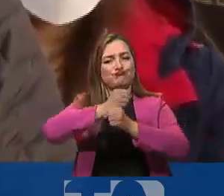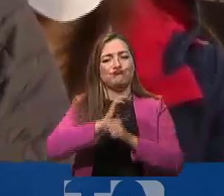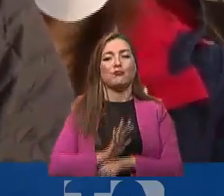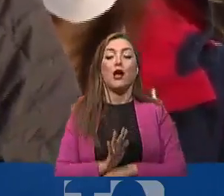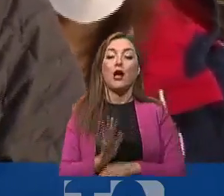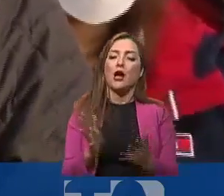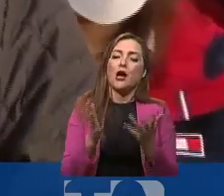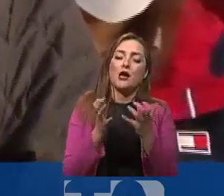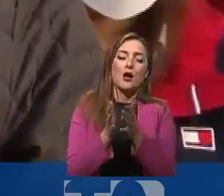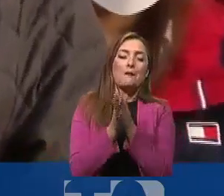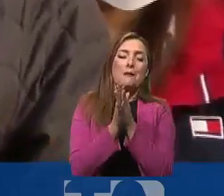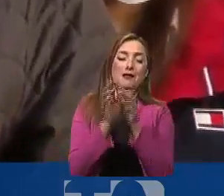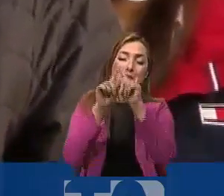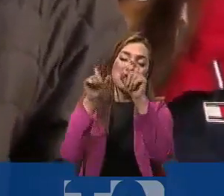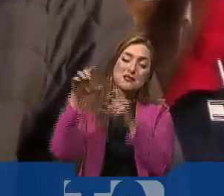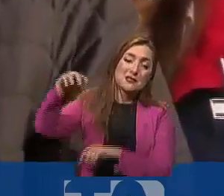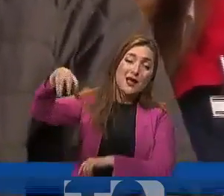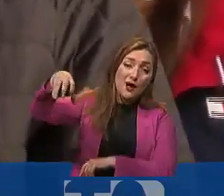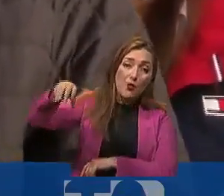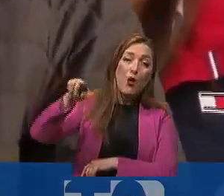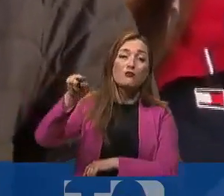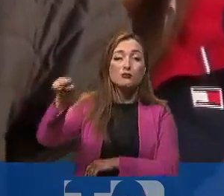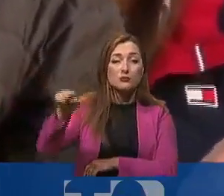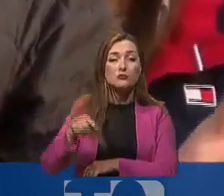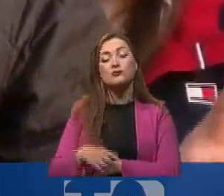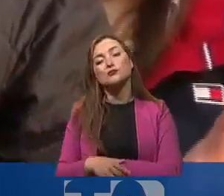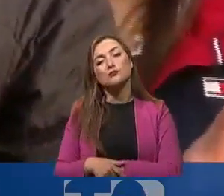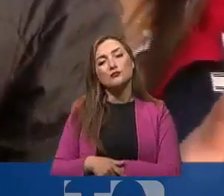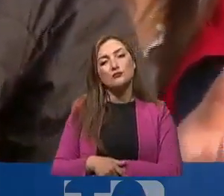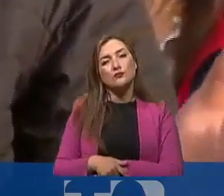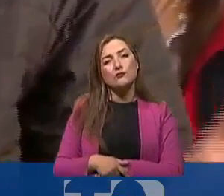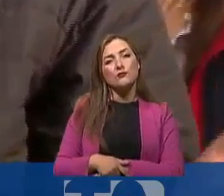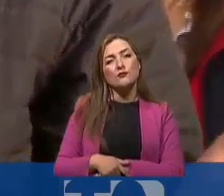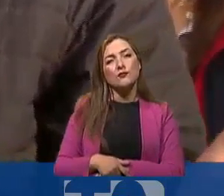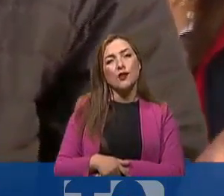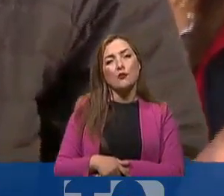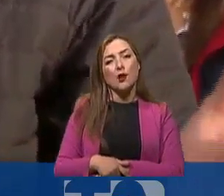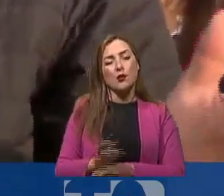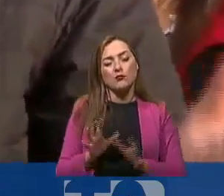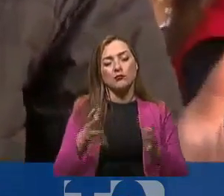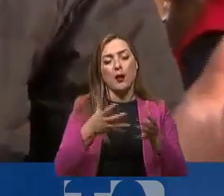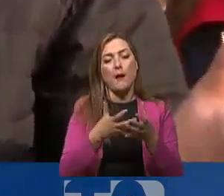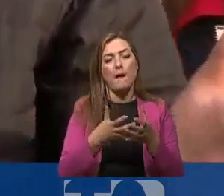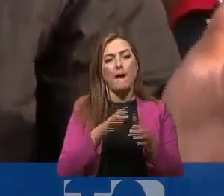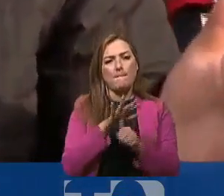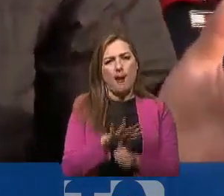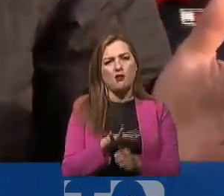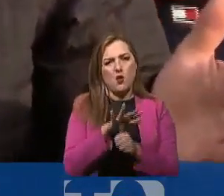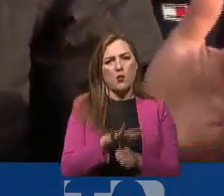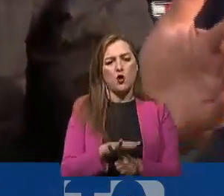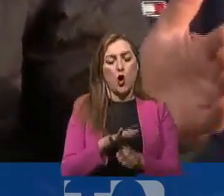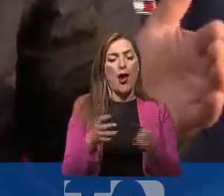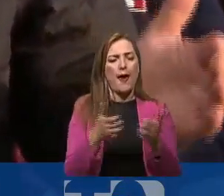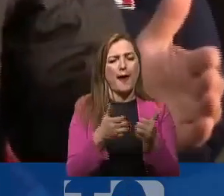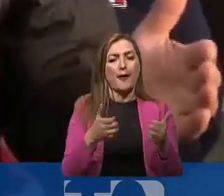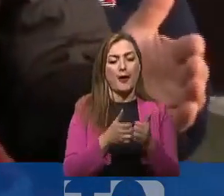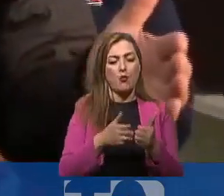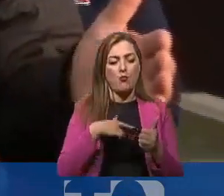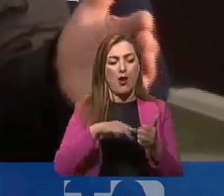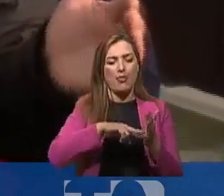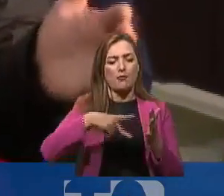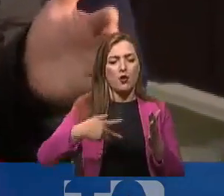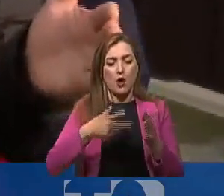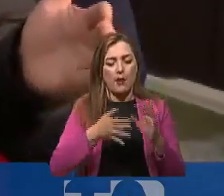solicitaríamos que la empresa de agua potable coloque reguladores de presión, porque este, como le digo, este problema es